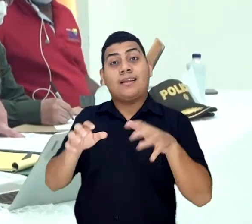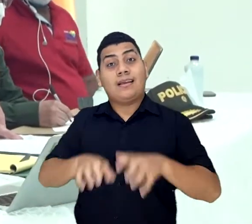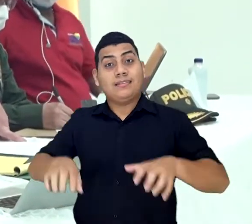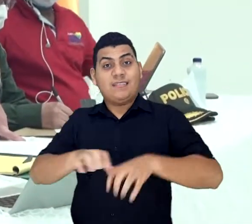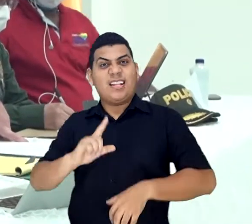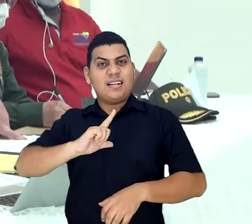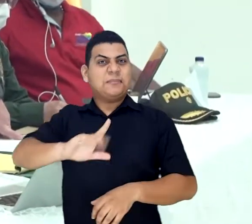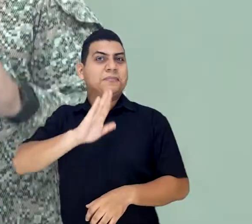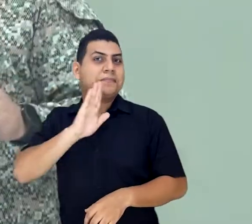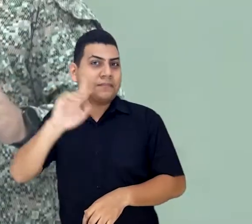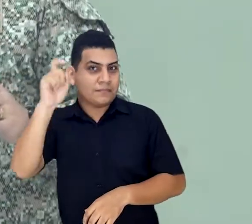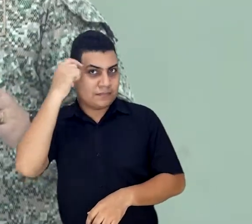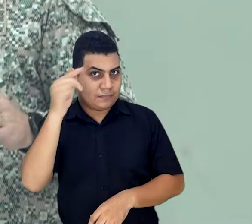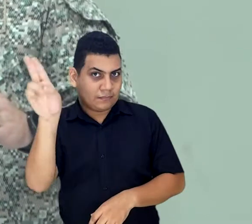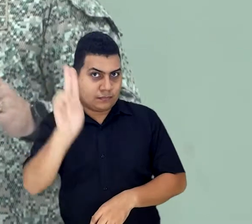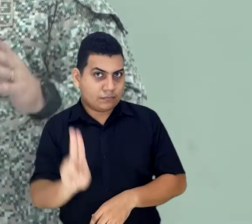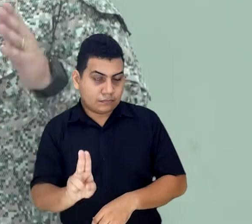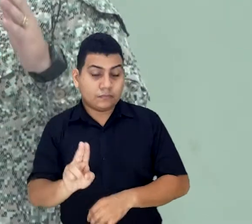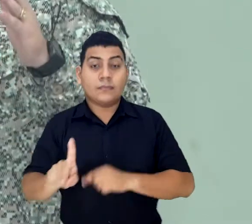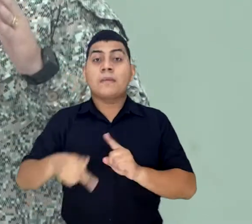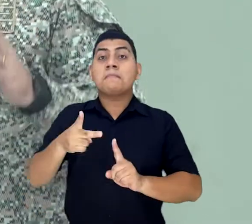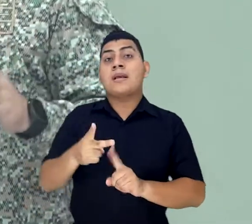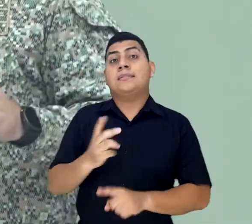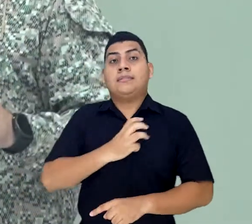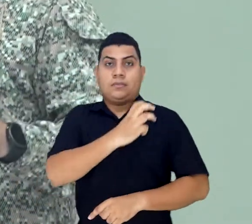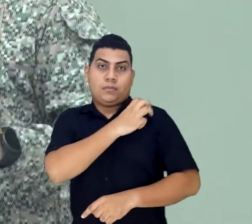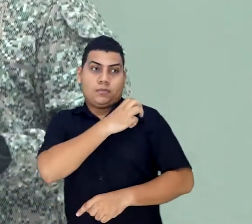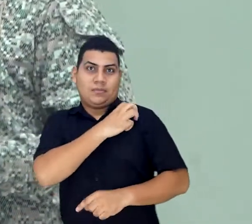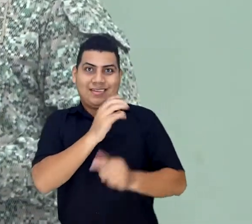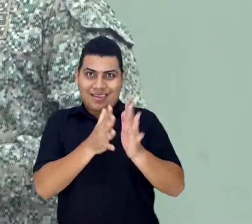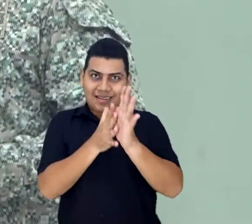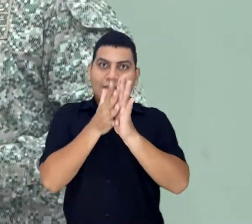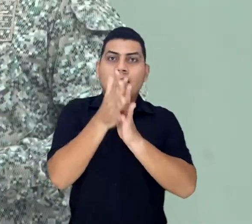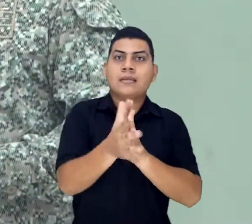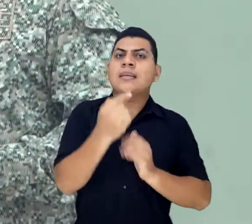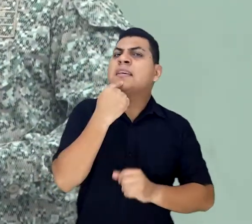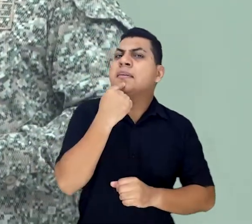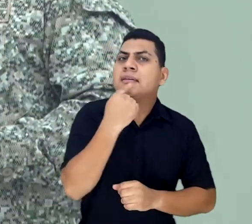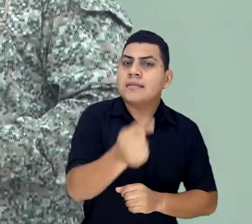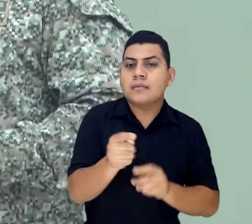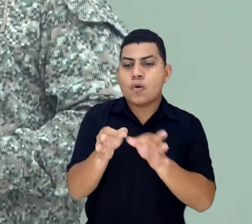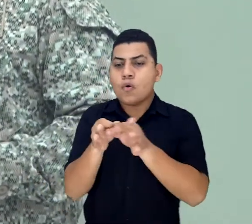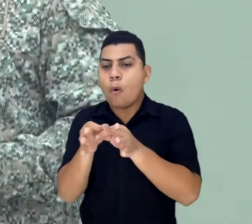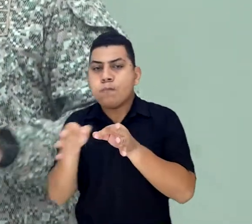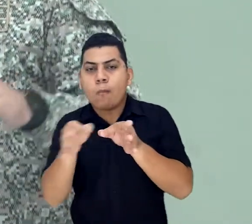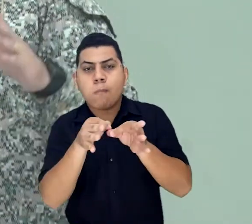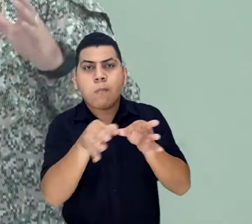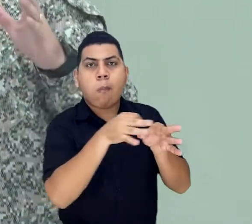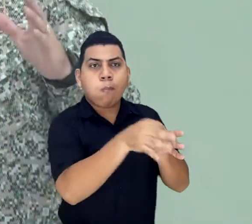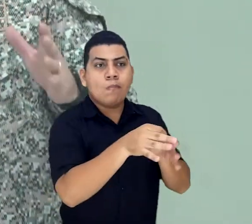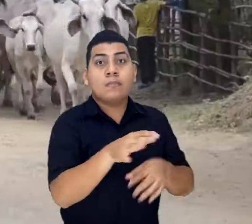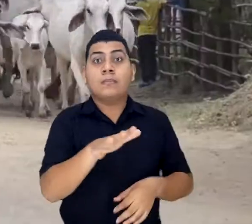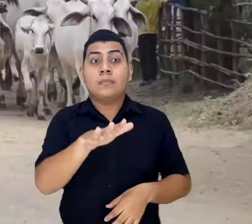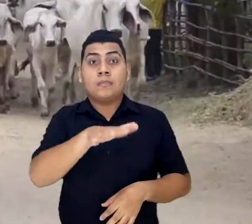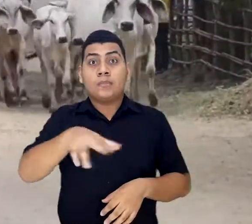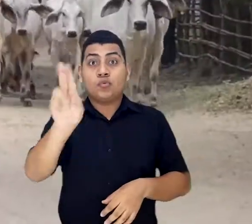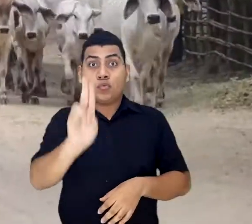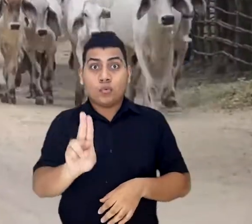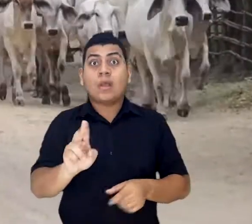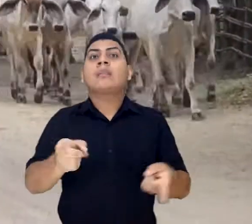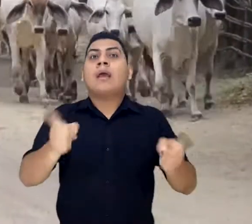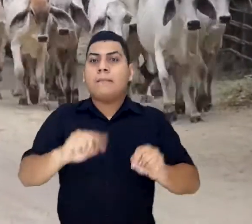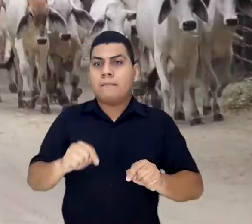Olimpo Espinosa Oliver, el contraalmirante manifestó que otros 7 municipios sucreños fueron objeto de esta declaración que